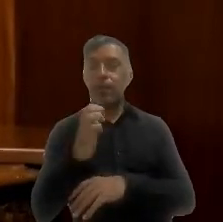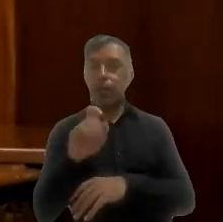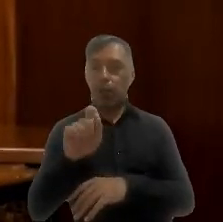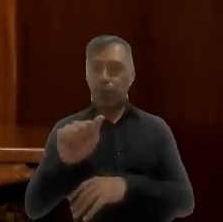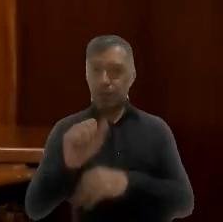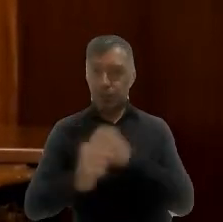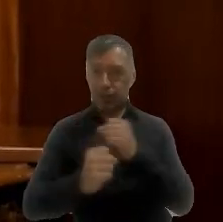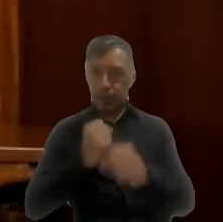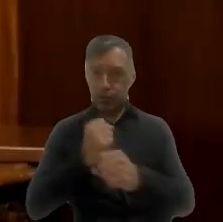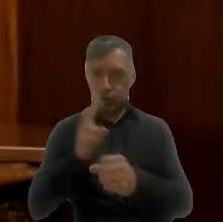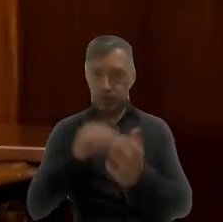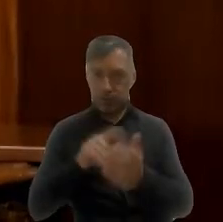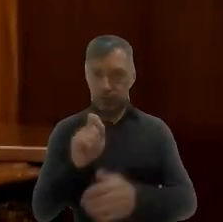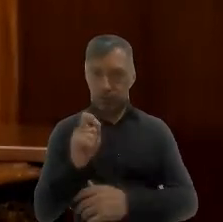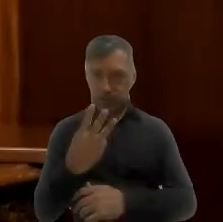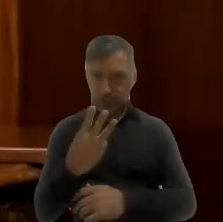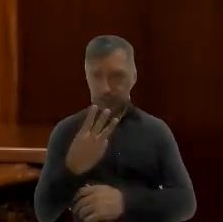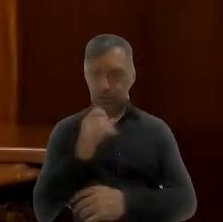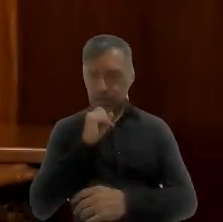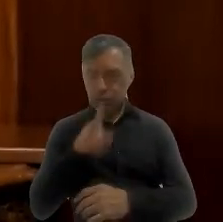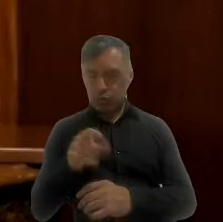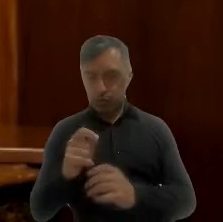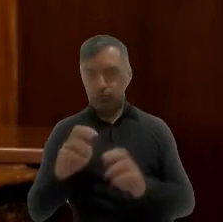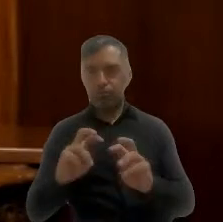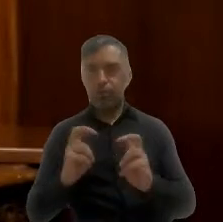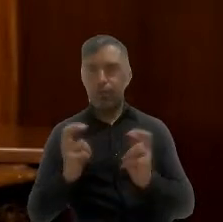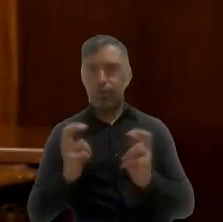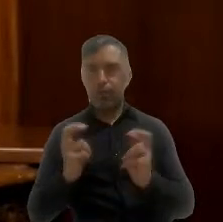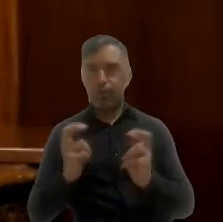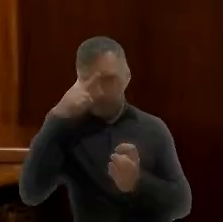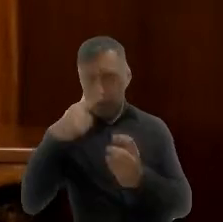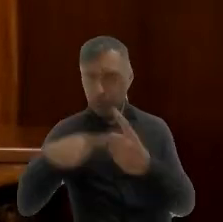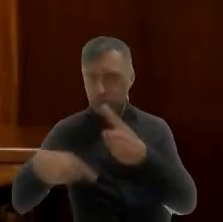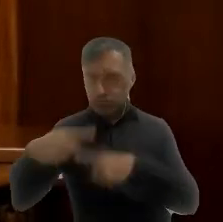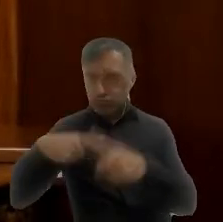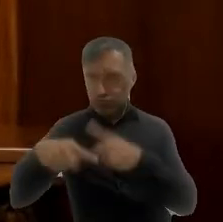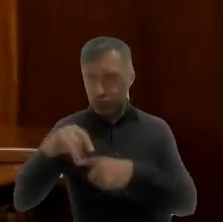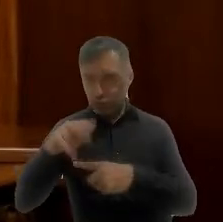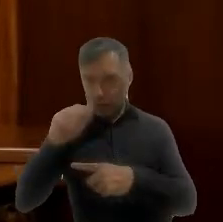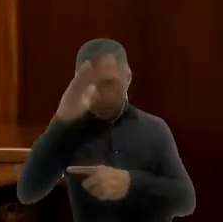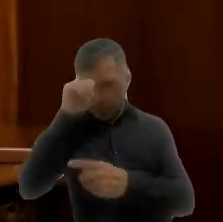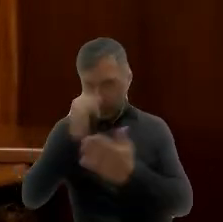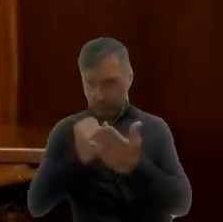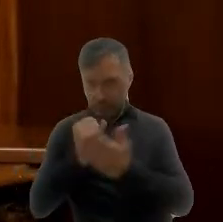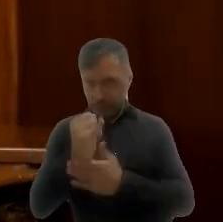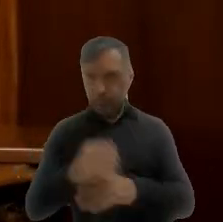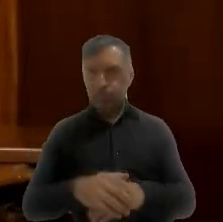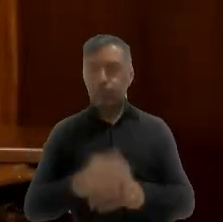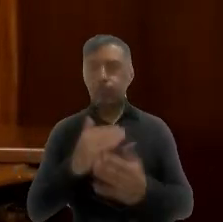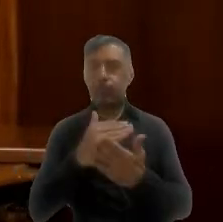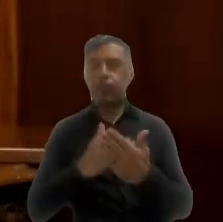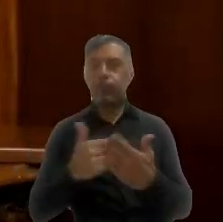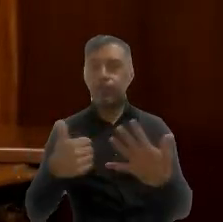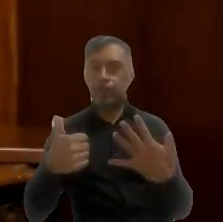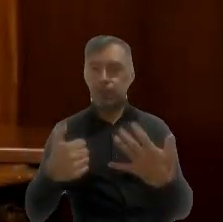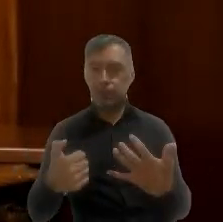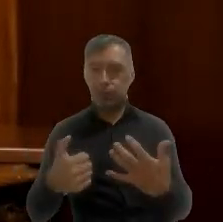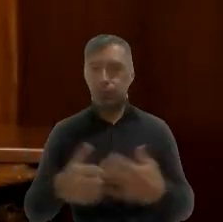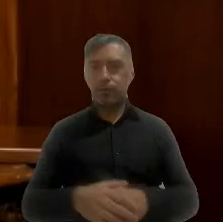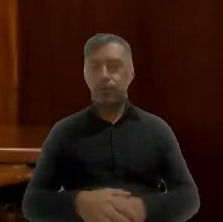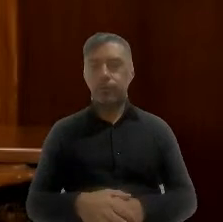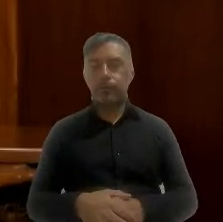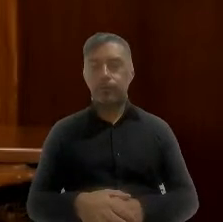2023, reunión de dictamen. 6. Es objeto de la iniciativa de decreto